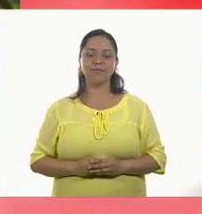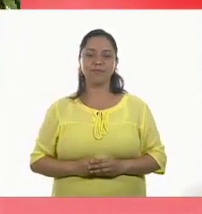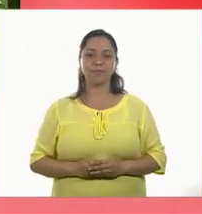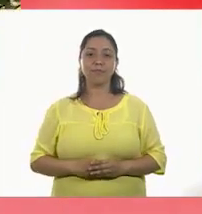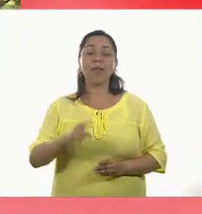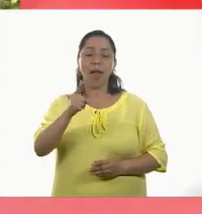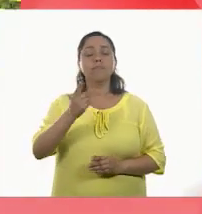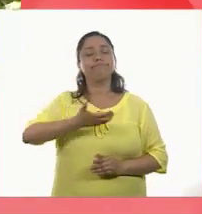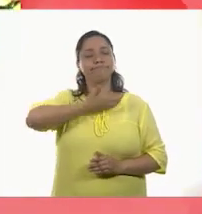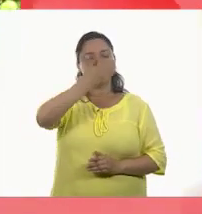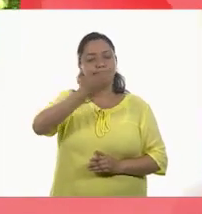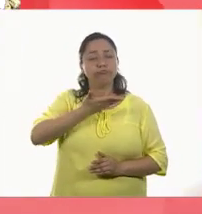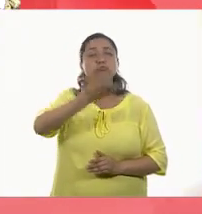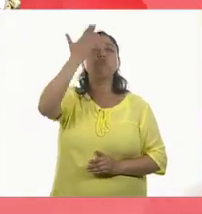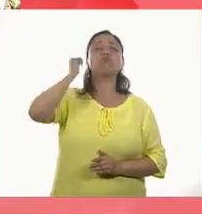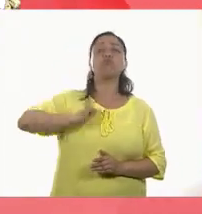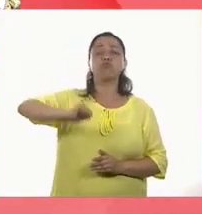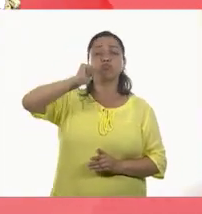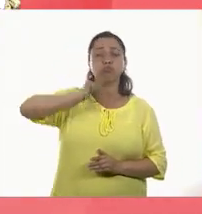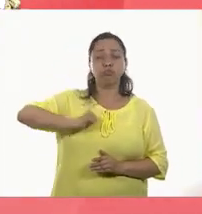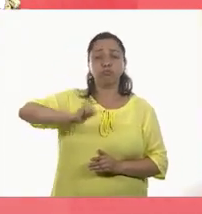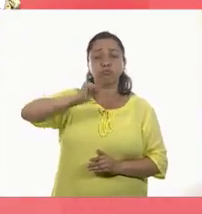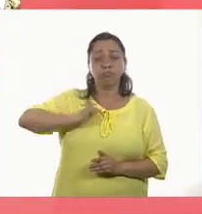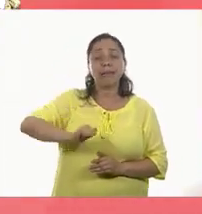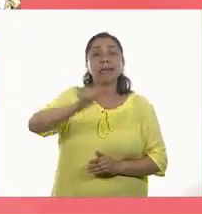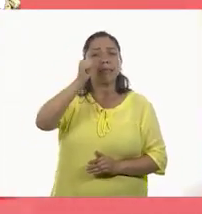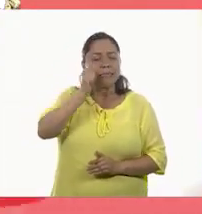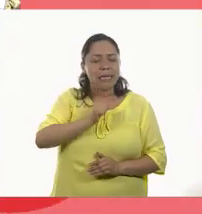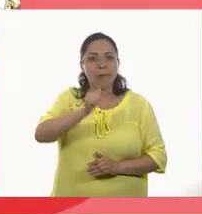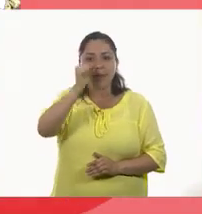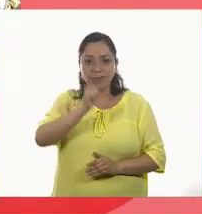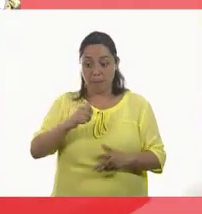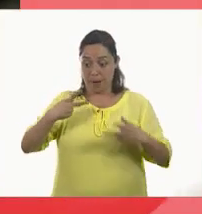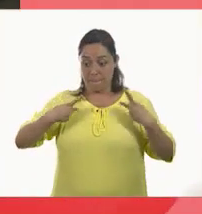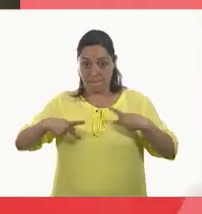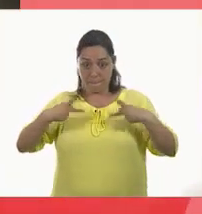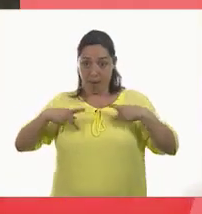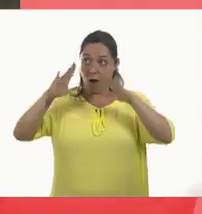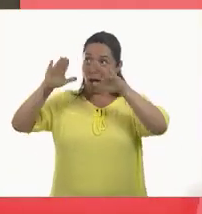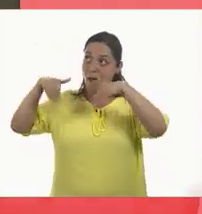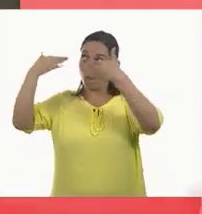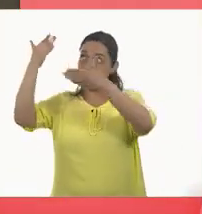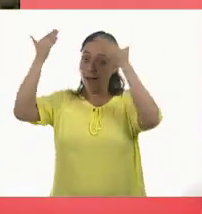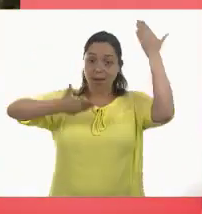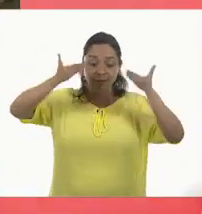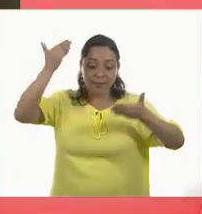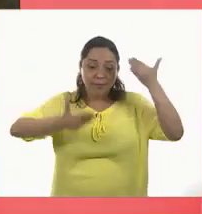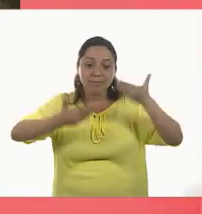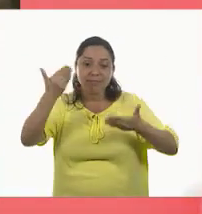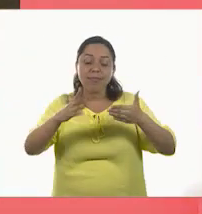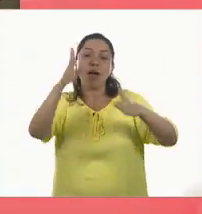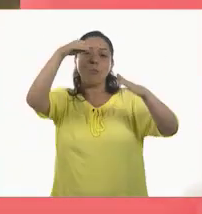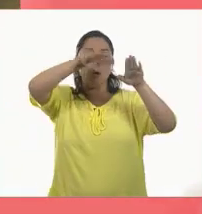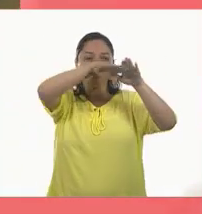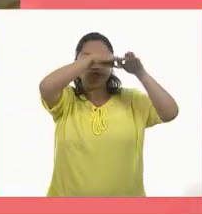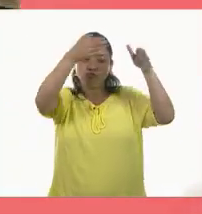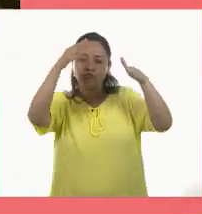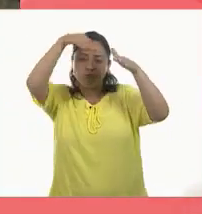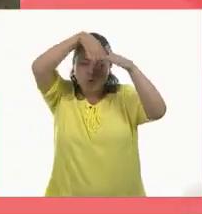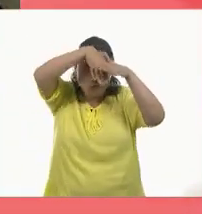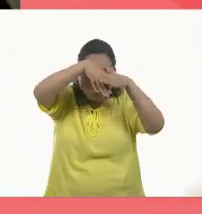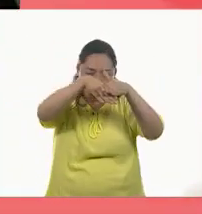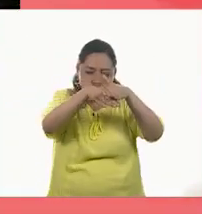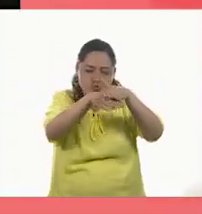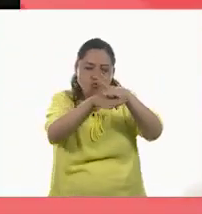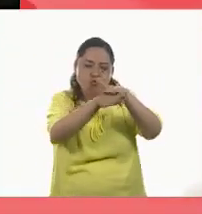Una tradición ancestral y cada vez más atractiva para el turismo internacional es la Cueva de las Sardinas Ciegas, con